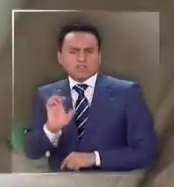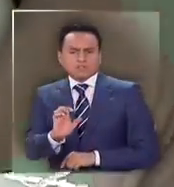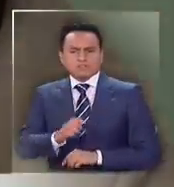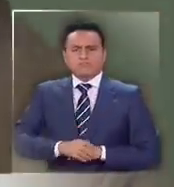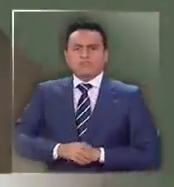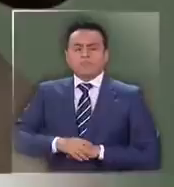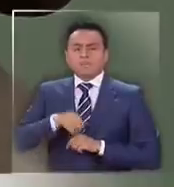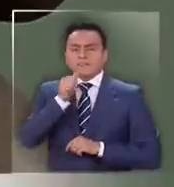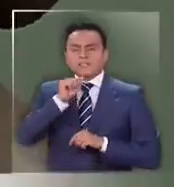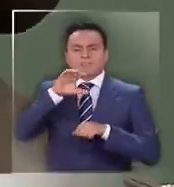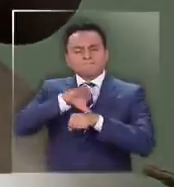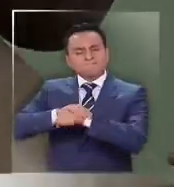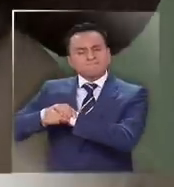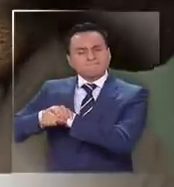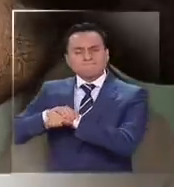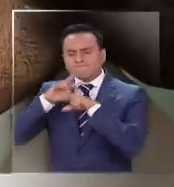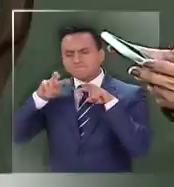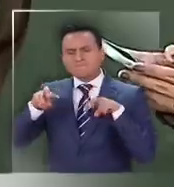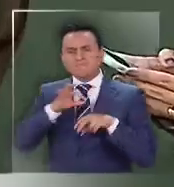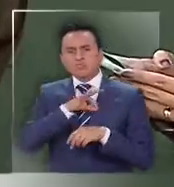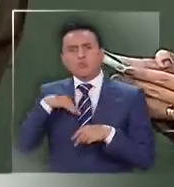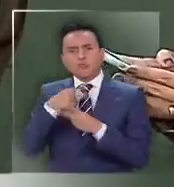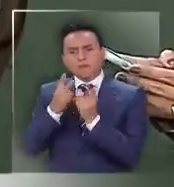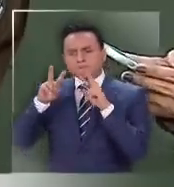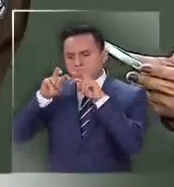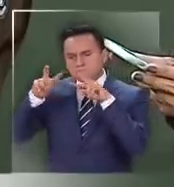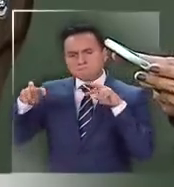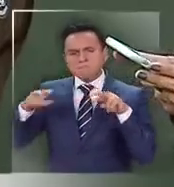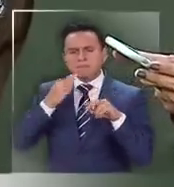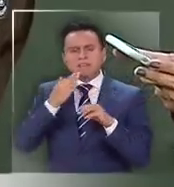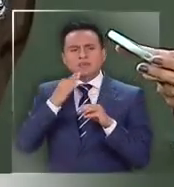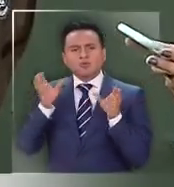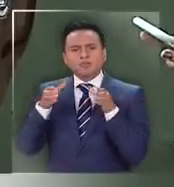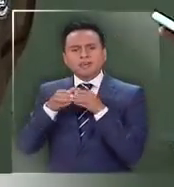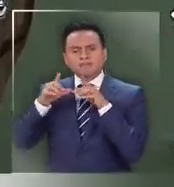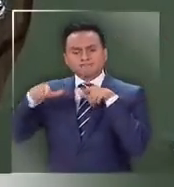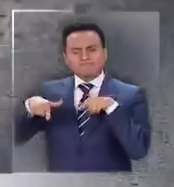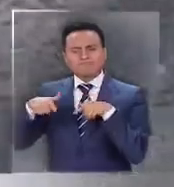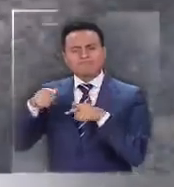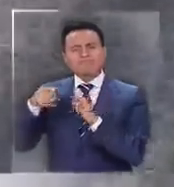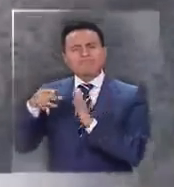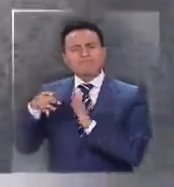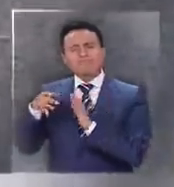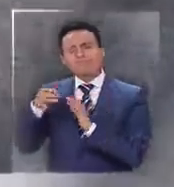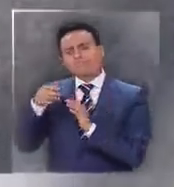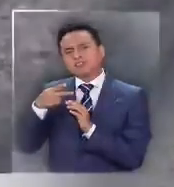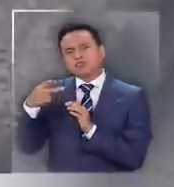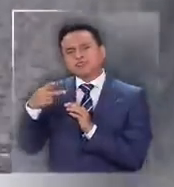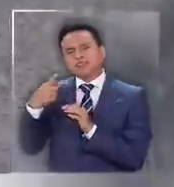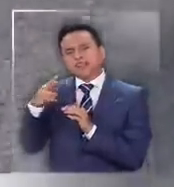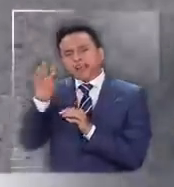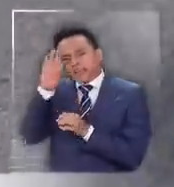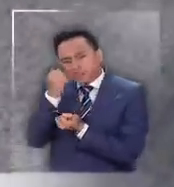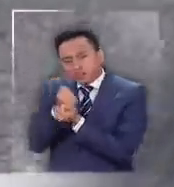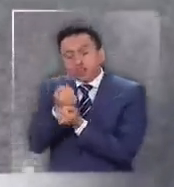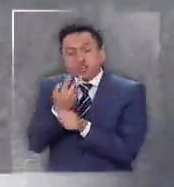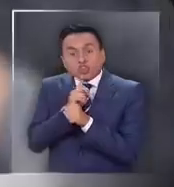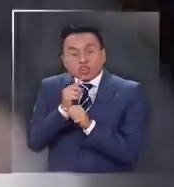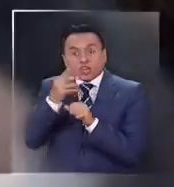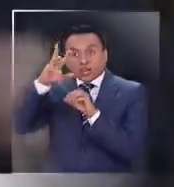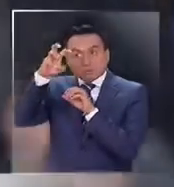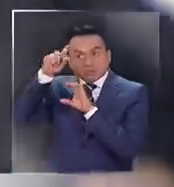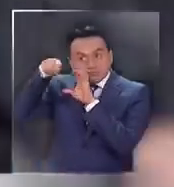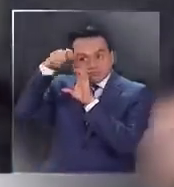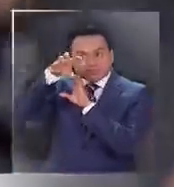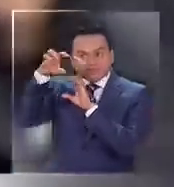O no hay detenidos, para eso trabaja el Ministerio Público, en conjunto con la Unidad de Delitos Sexuales de Carabineros, quienes ya contarían con imágenes de cámaras